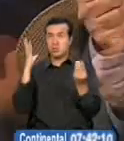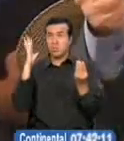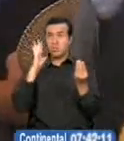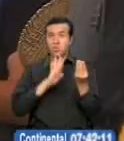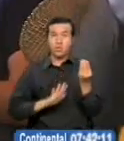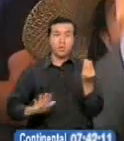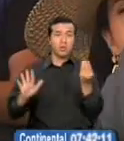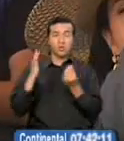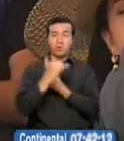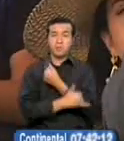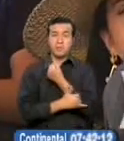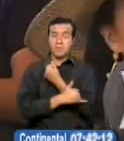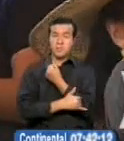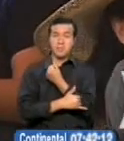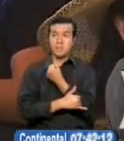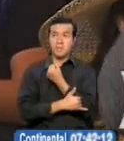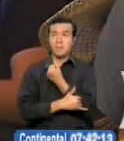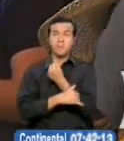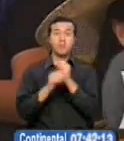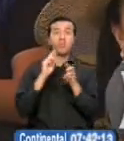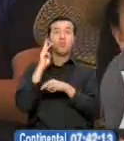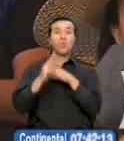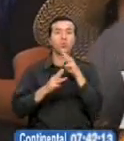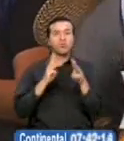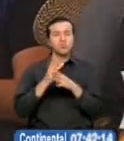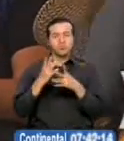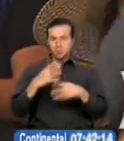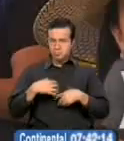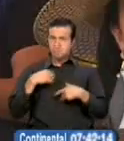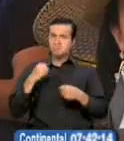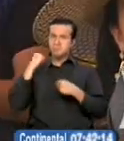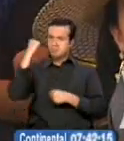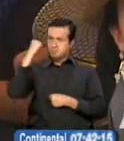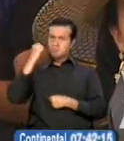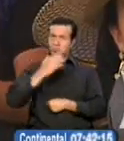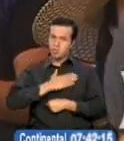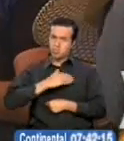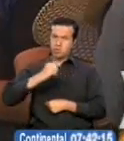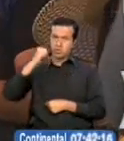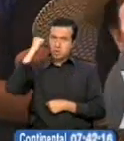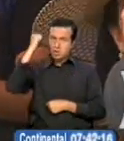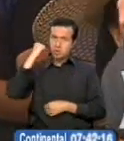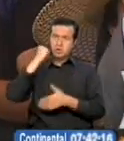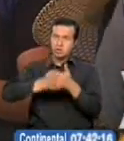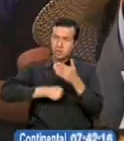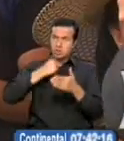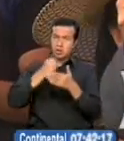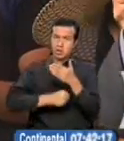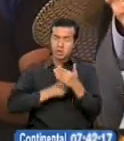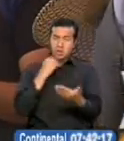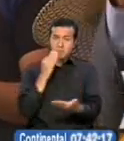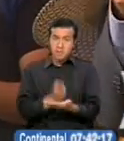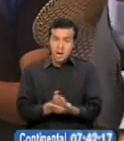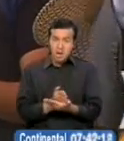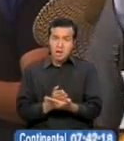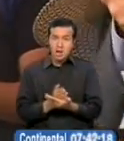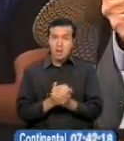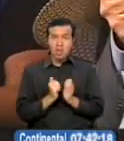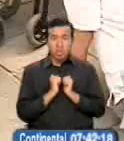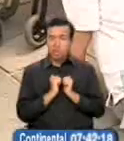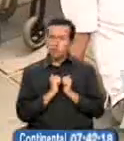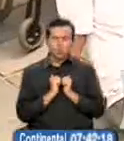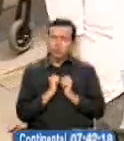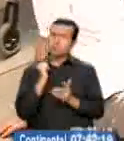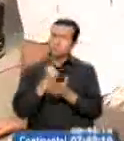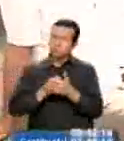planeta en el ejercicio de reclamar nuestros derechos. No debemos cejar ni un solo